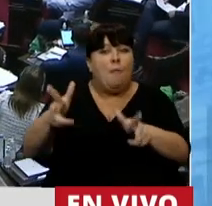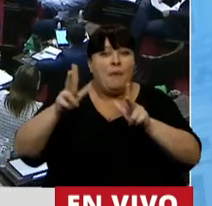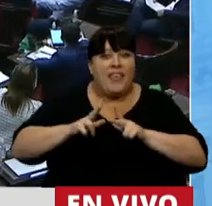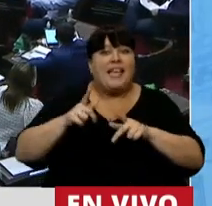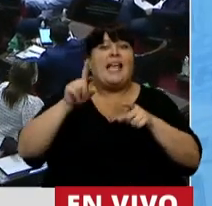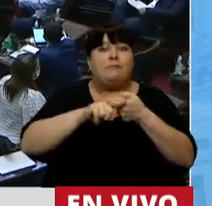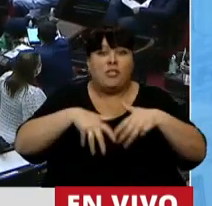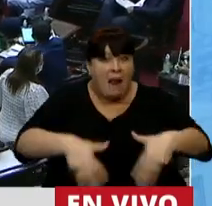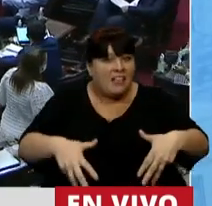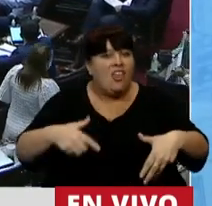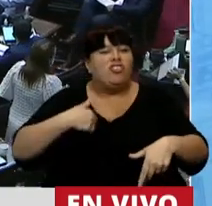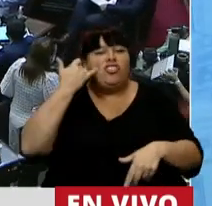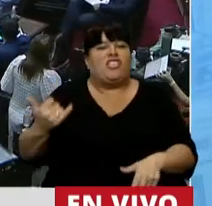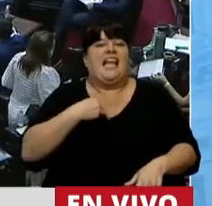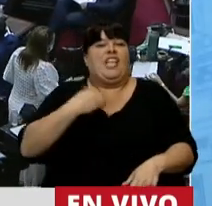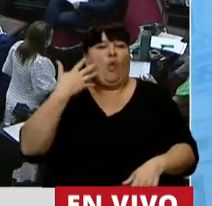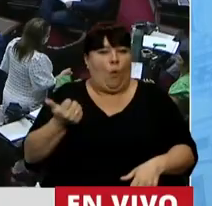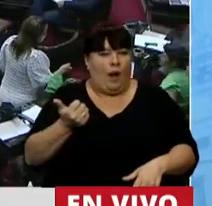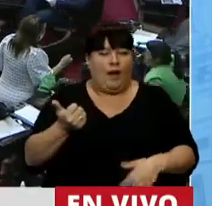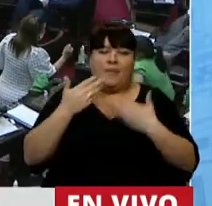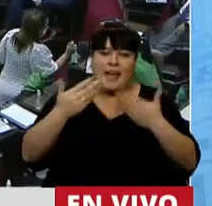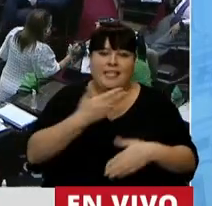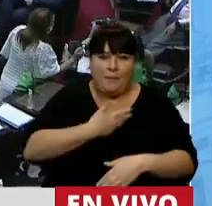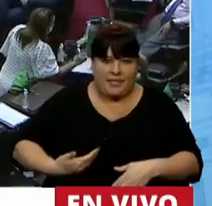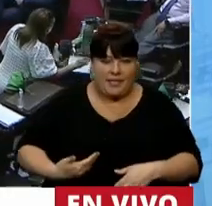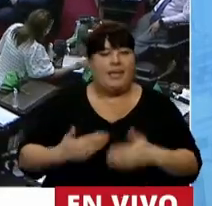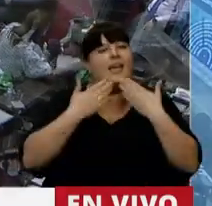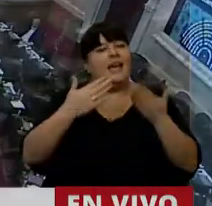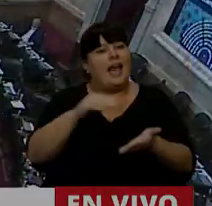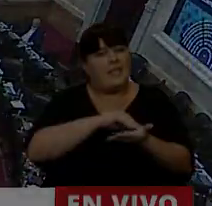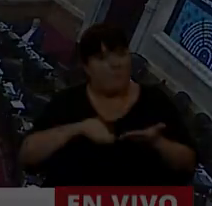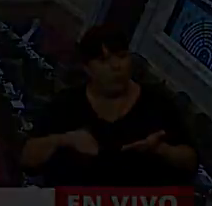dijiste que tu señora estaba embarazada. Muchas gracias, señor presidente. Gracias, diputado Baldassi.